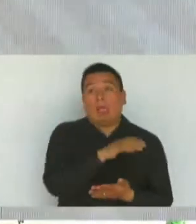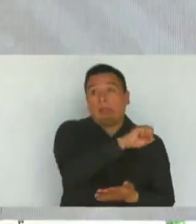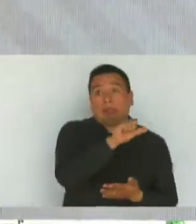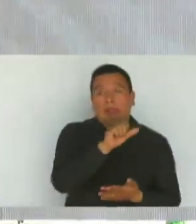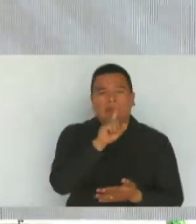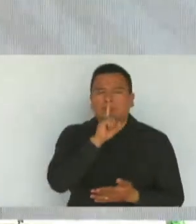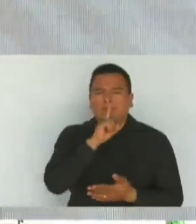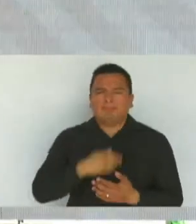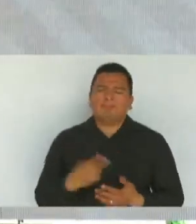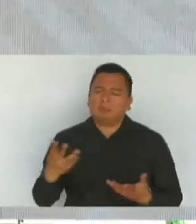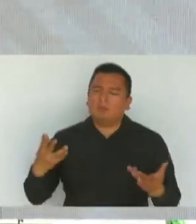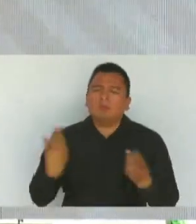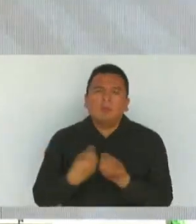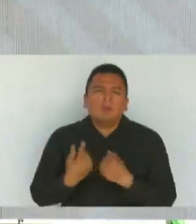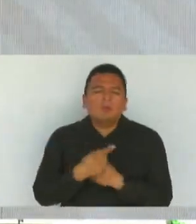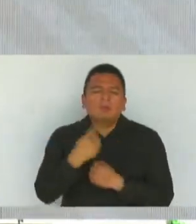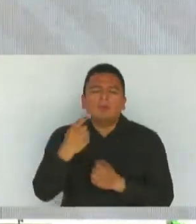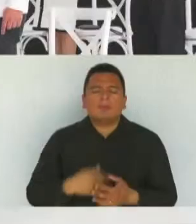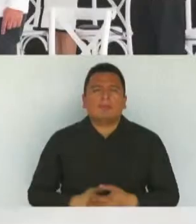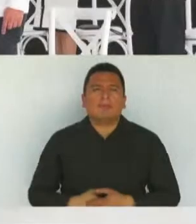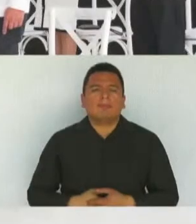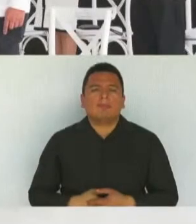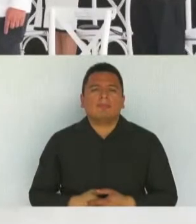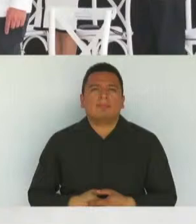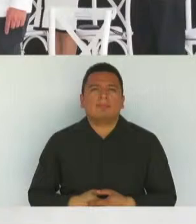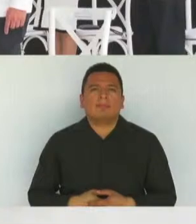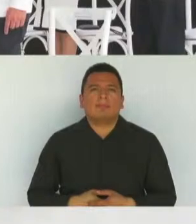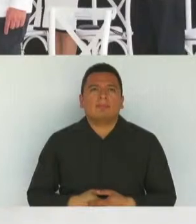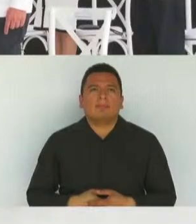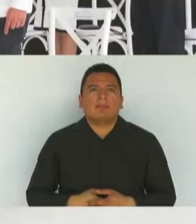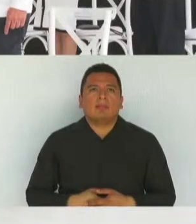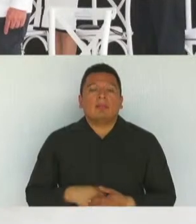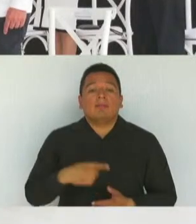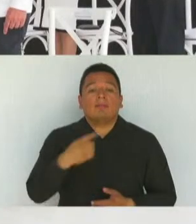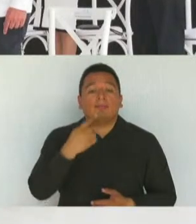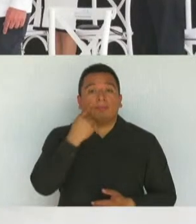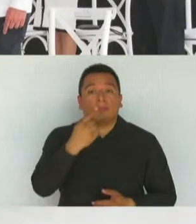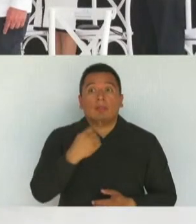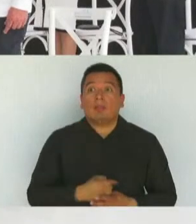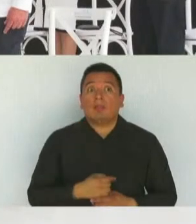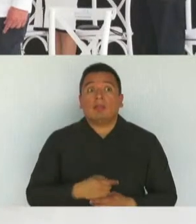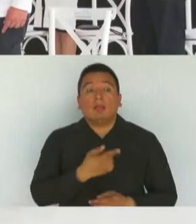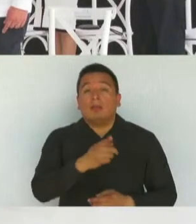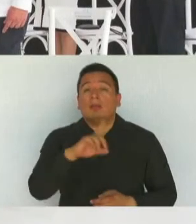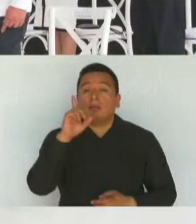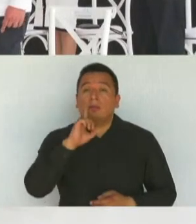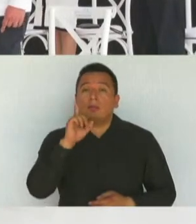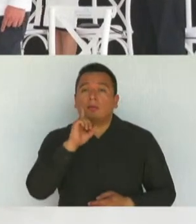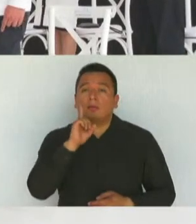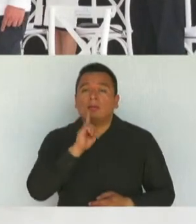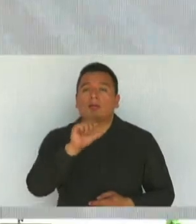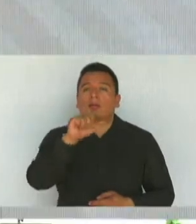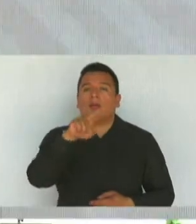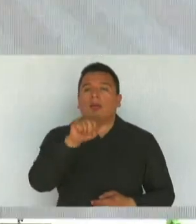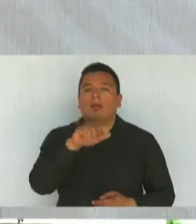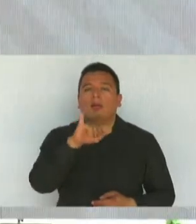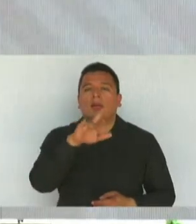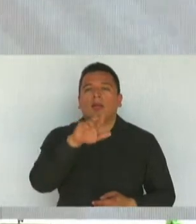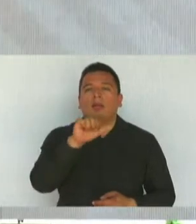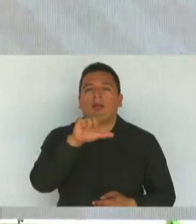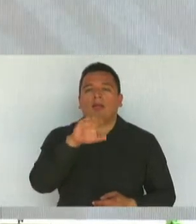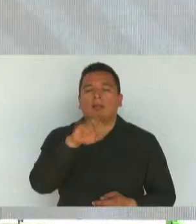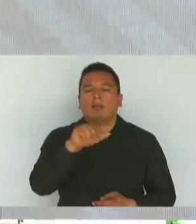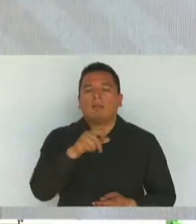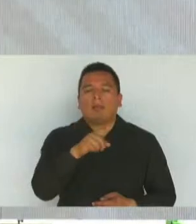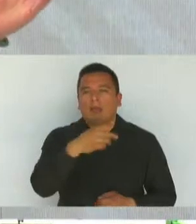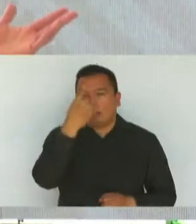las personas claves para ese trabajo en equipo está retirándose el día de hoy. Es la doctora Ana Iracema Ramos Sánchez, directora de la Unidad Médica